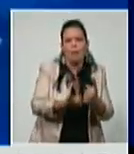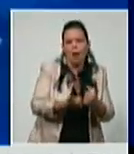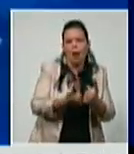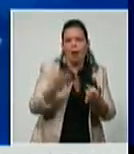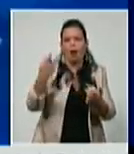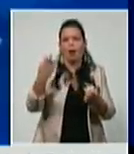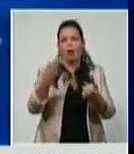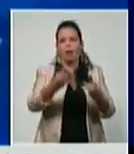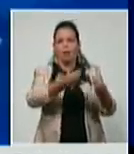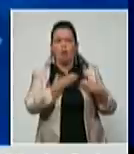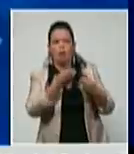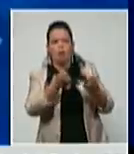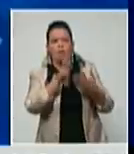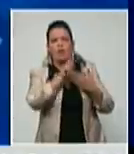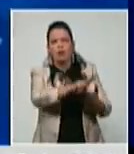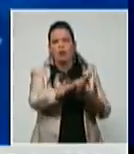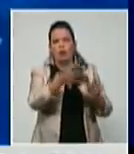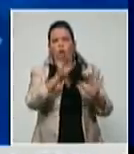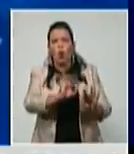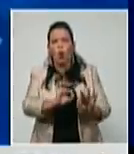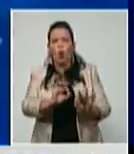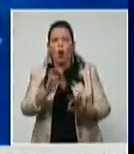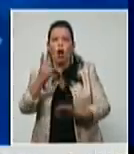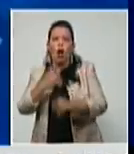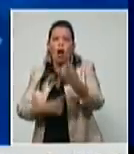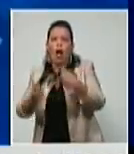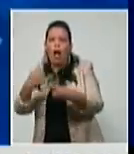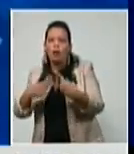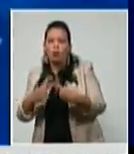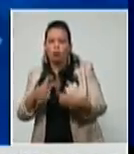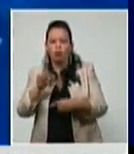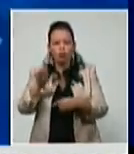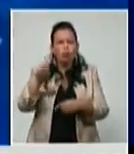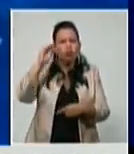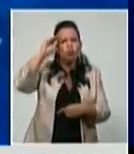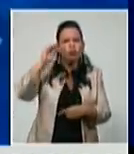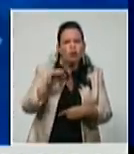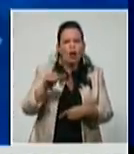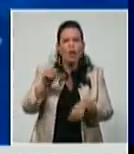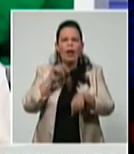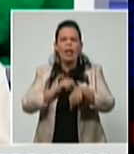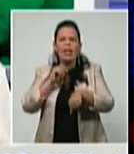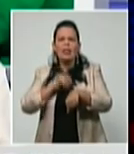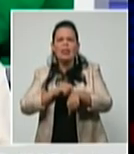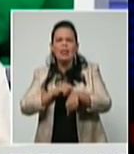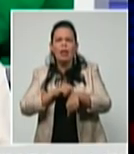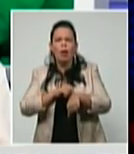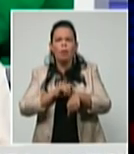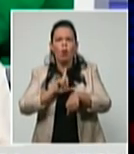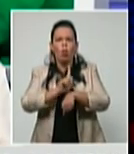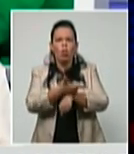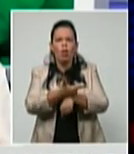¿pueden tener vivos al SARS-CoV-2? Mira, el bicharraco,